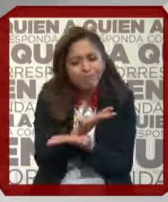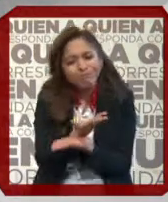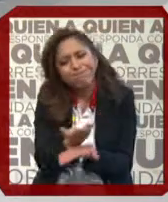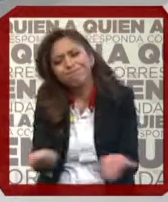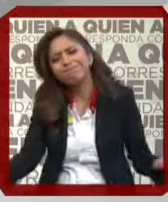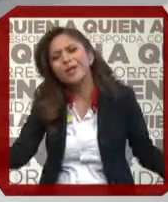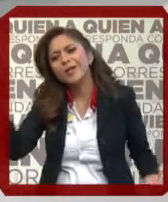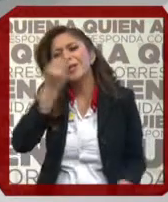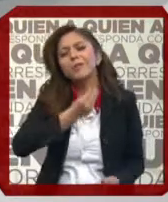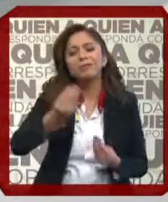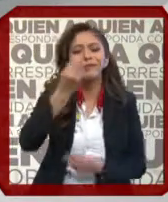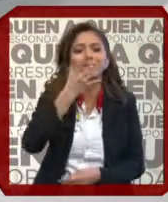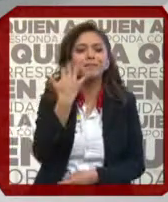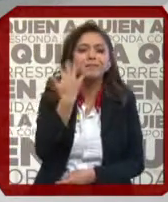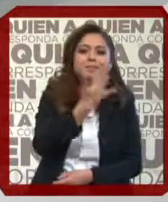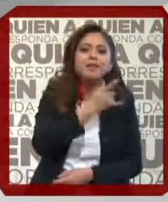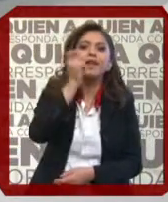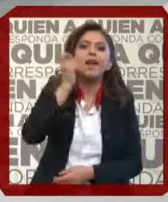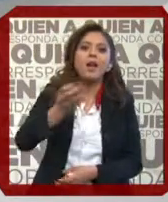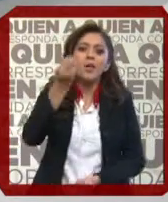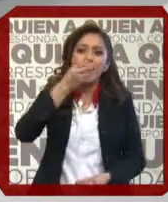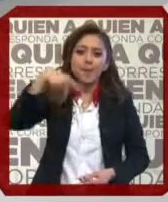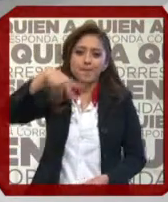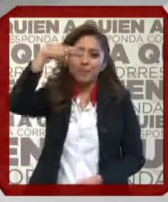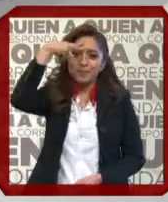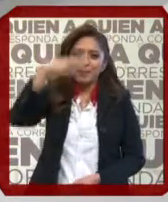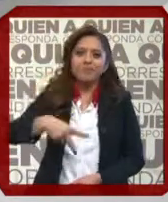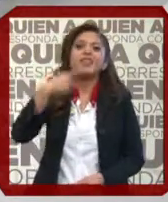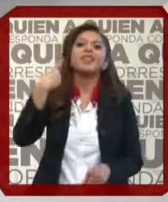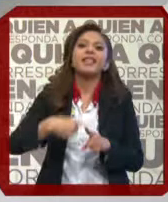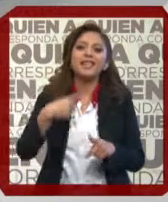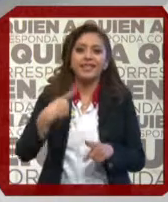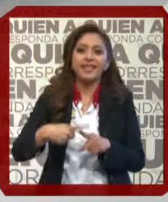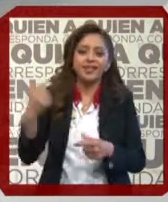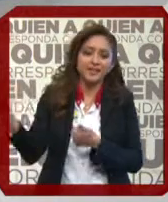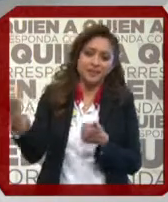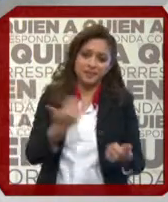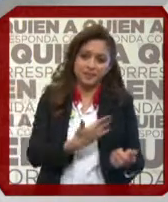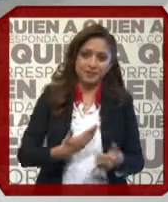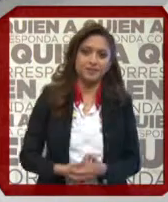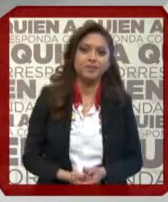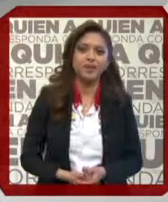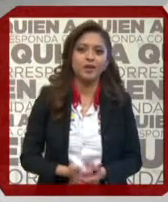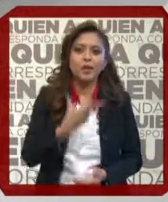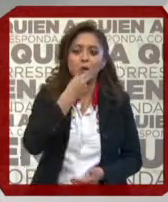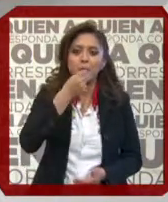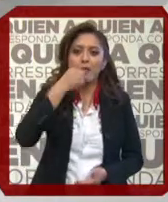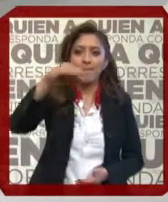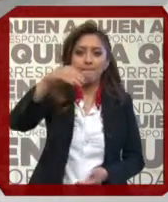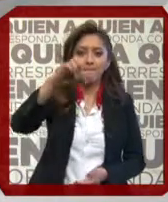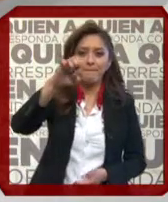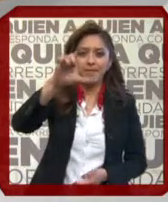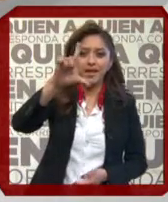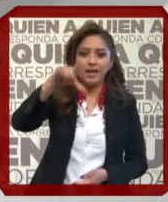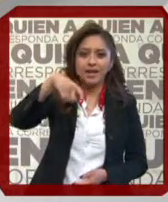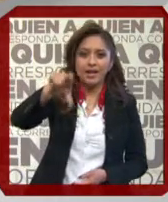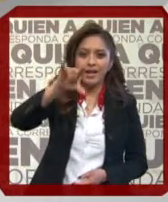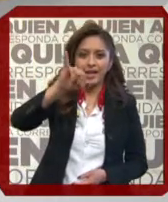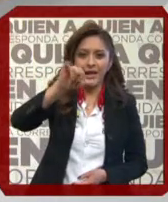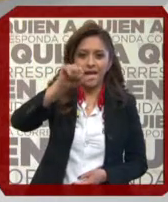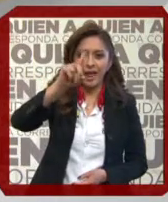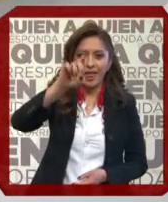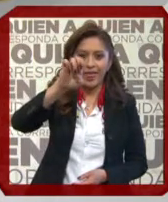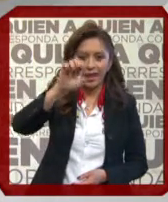platillos deliciosos, antojitos mexicanos que nos trae nuestro amigo Don Melquiades Medina Sánchez de Mi